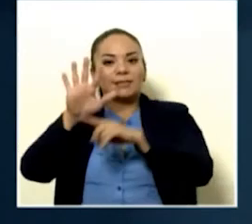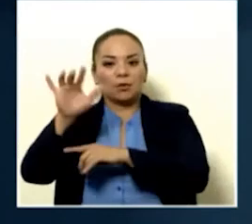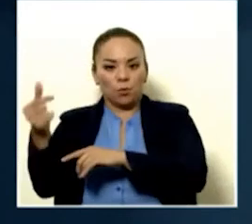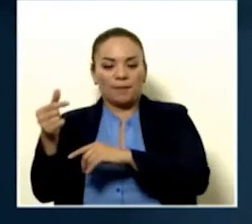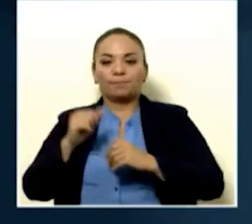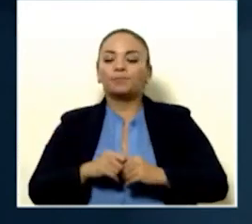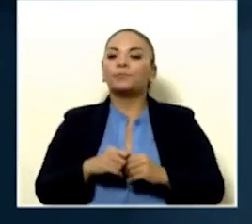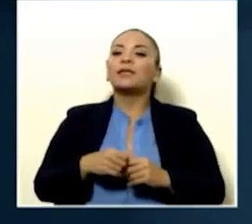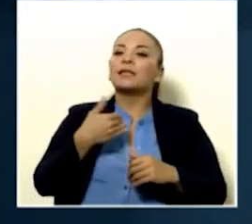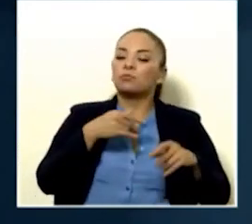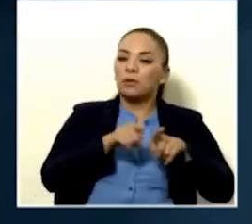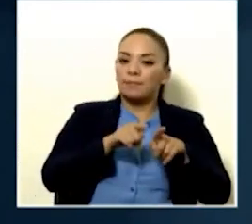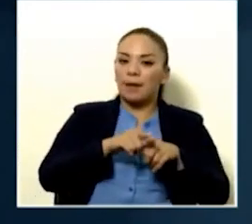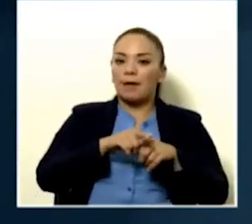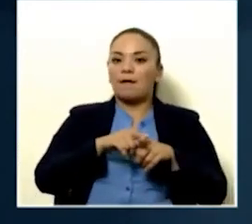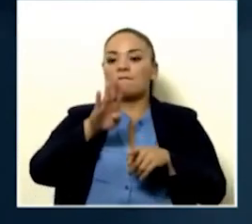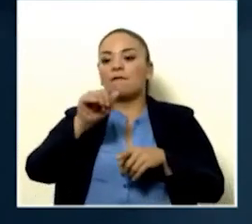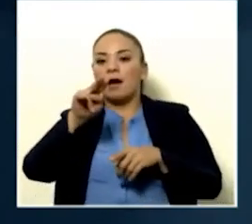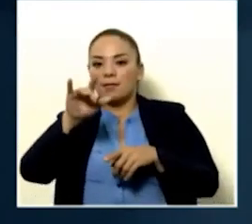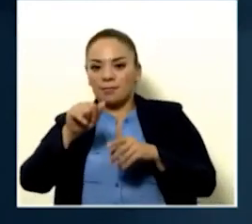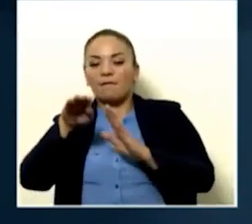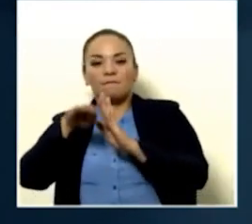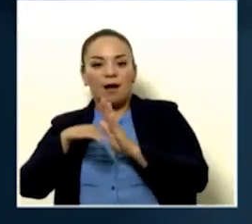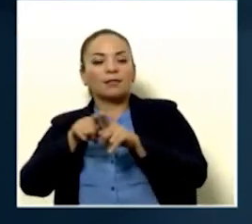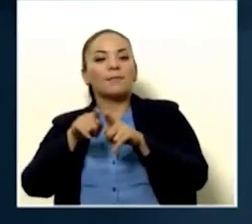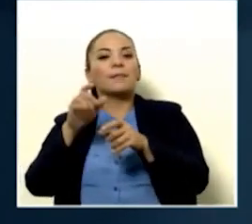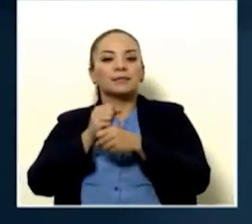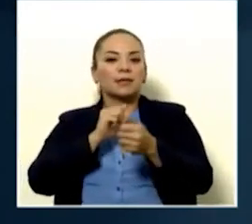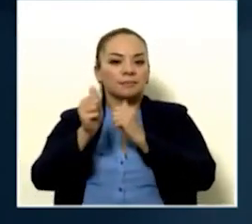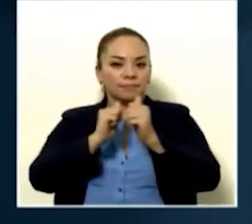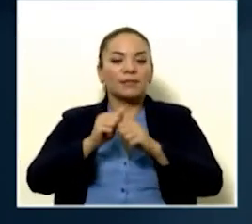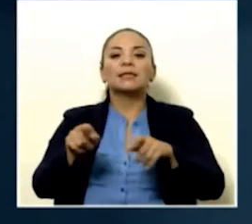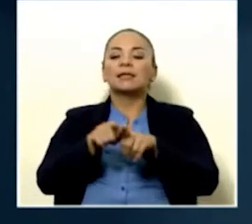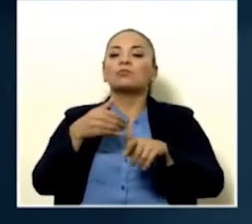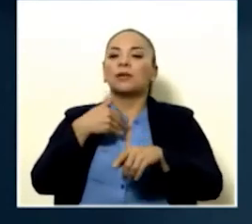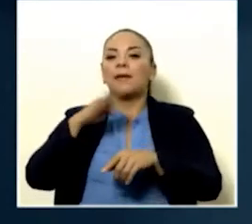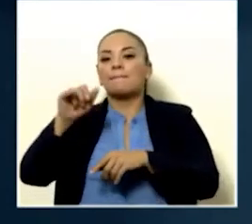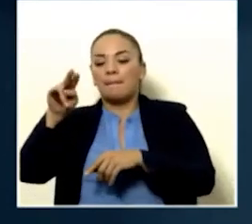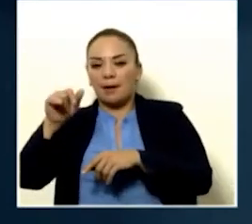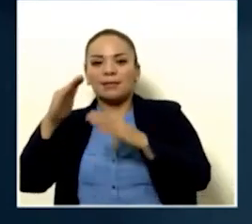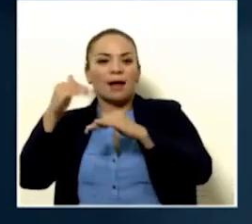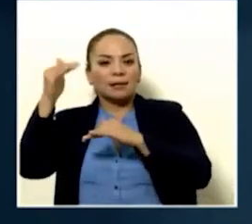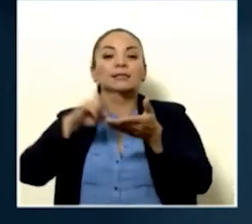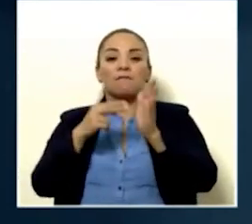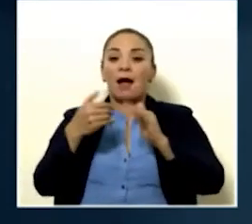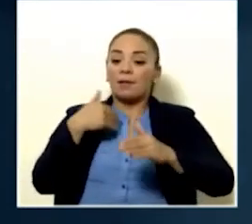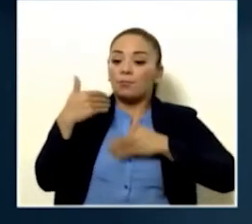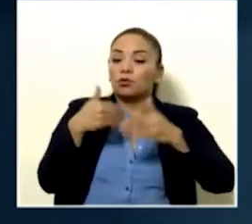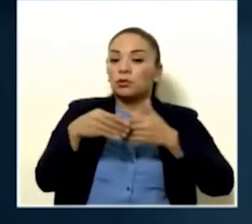Tenemos también ya banda baja disponible para hacer la licitación, tenemos también banda alta. Hay